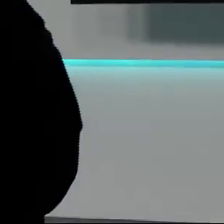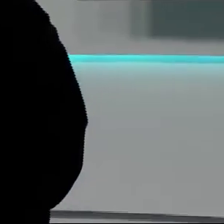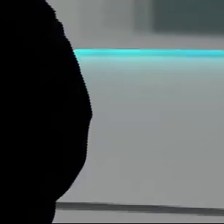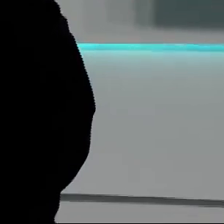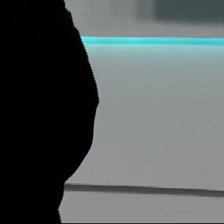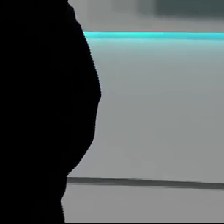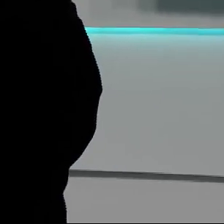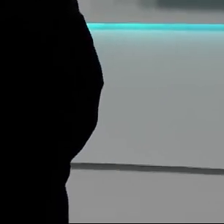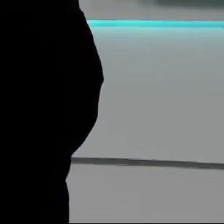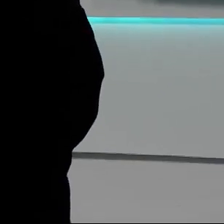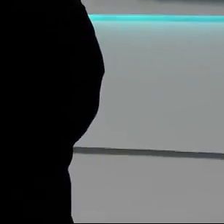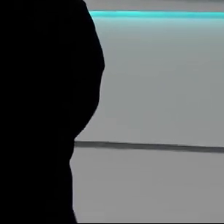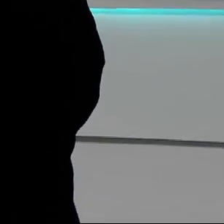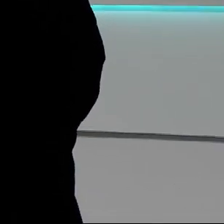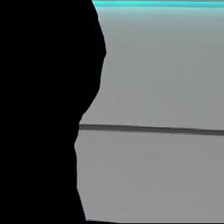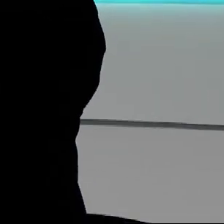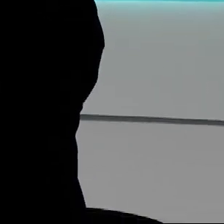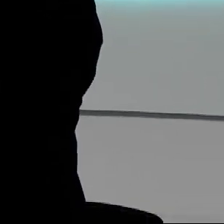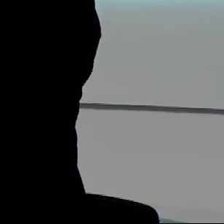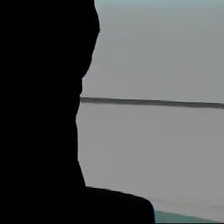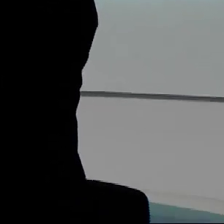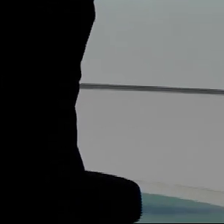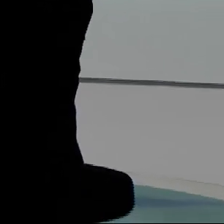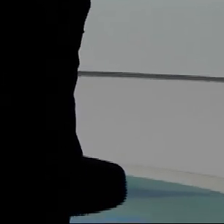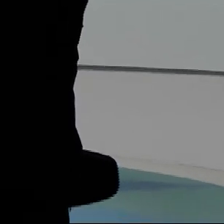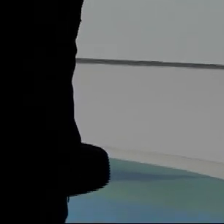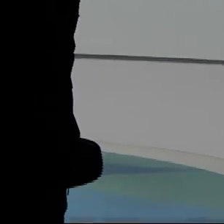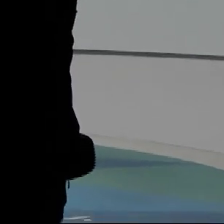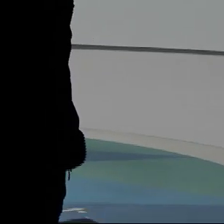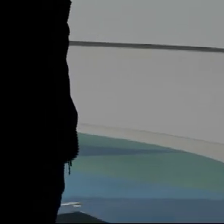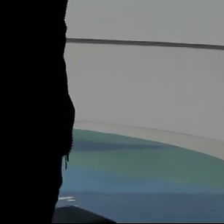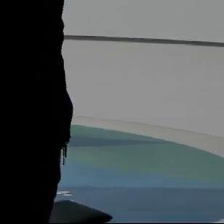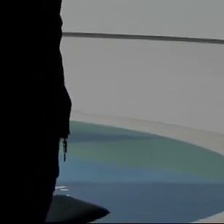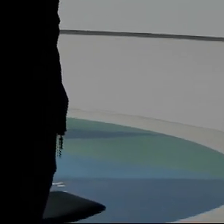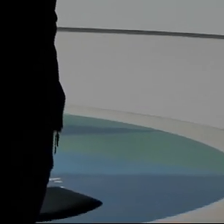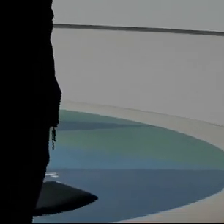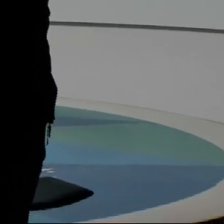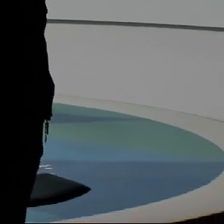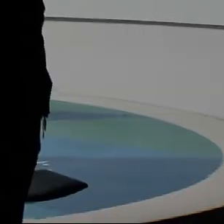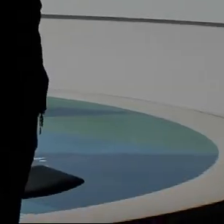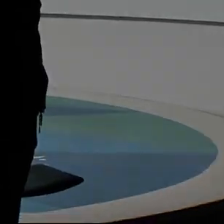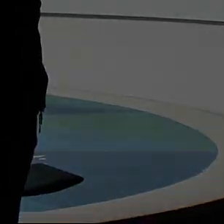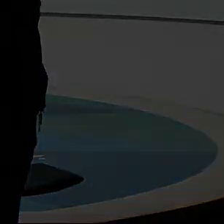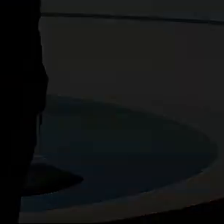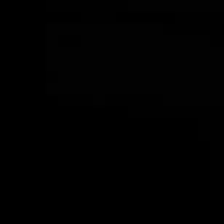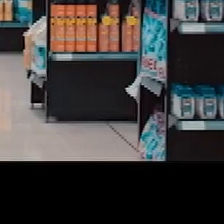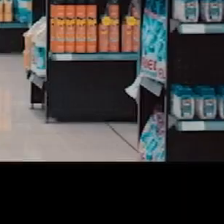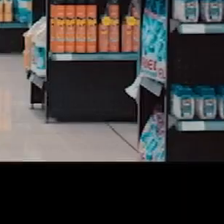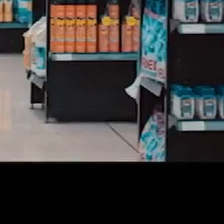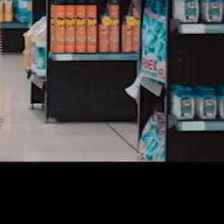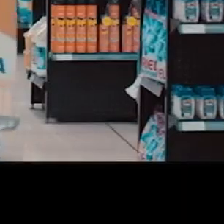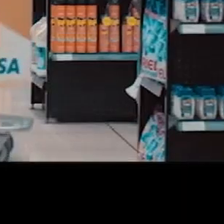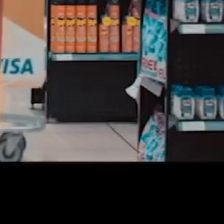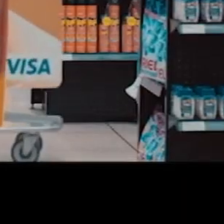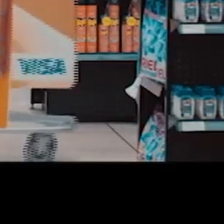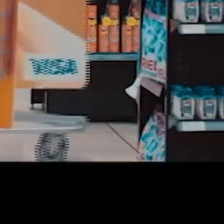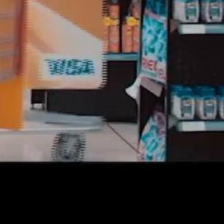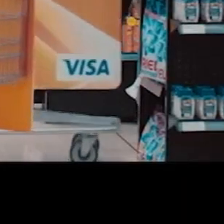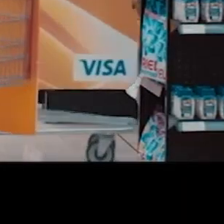Para más consejos, síganos en bancobcr.com o en las redes sociales del BCR. Finanzas en